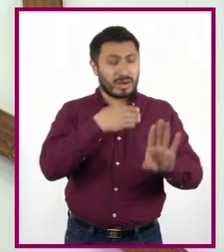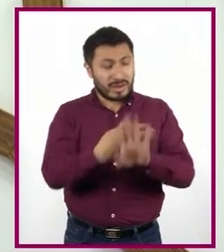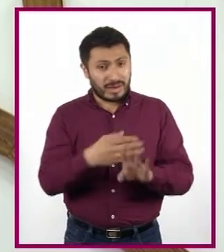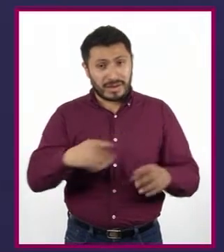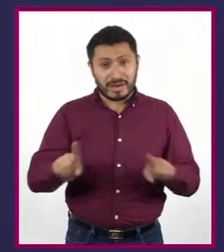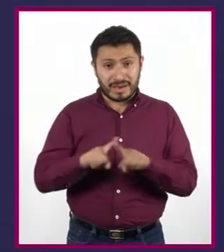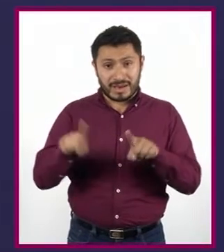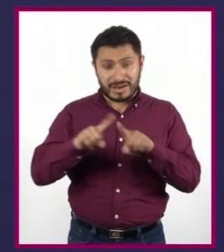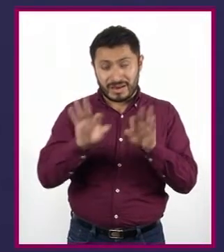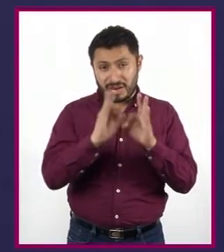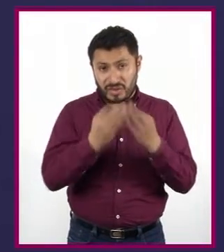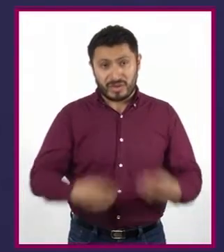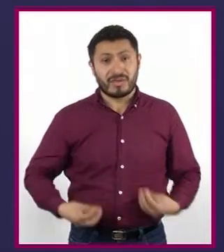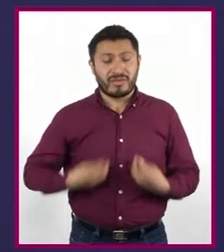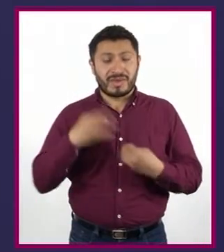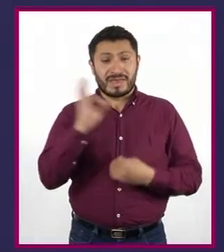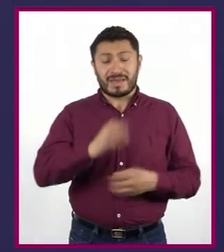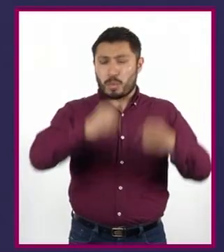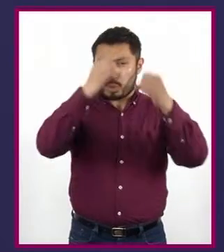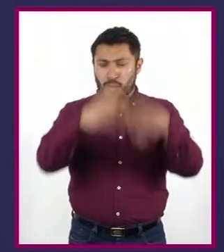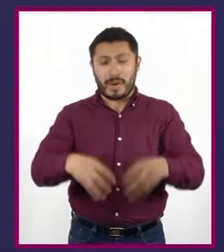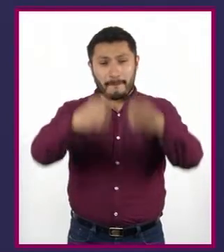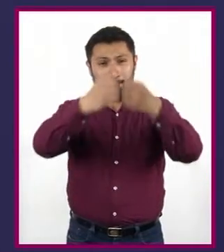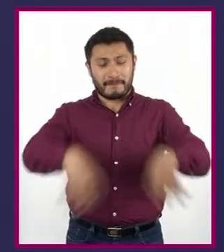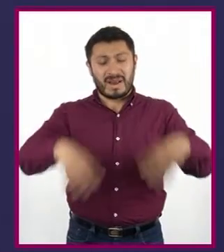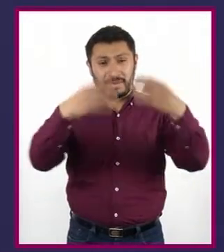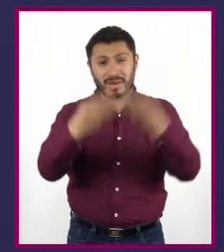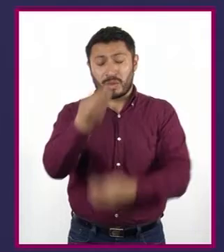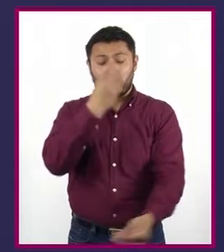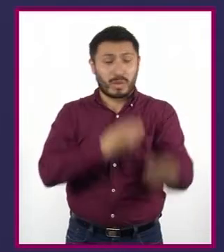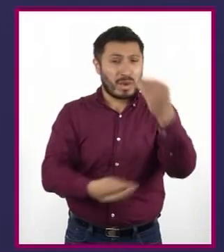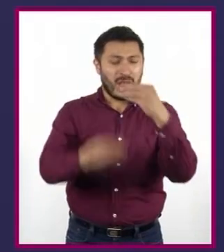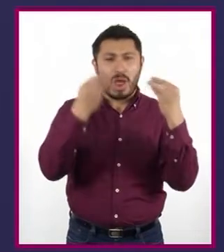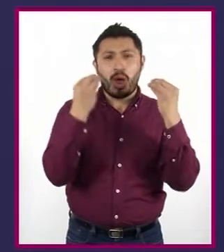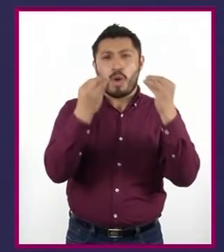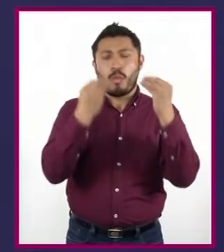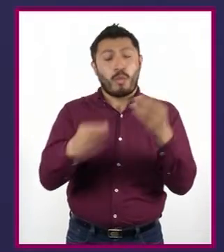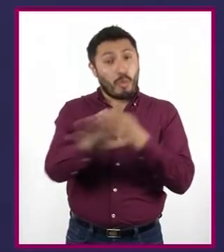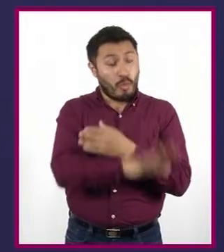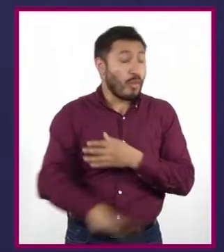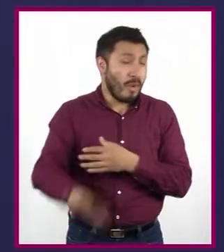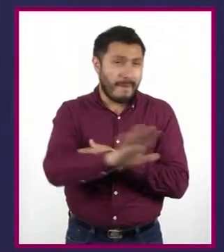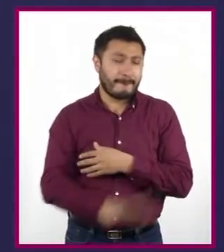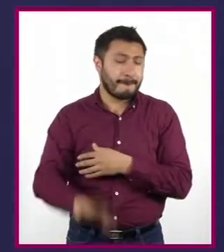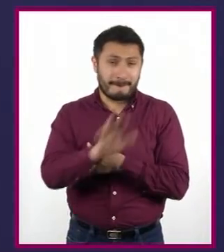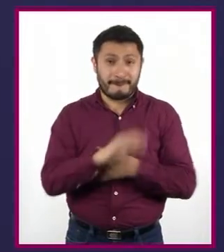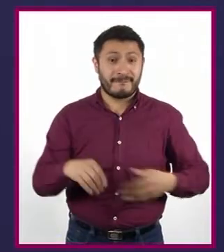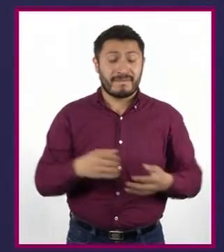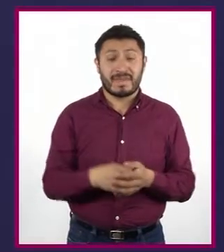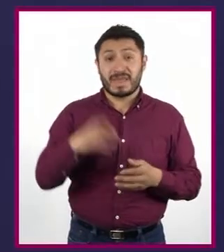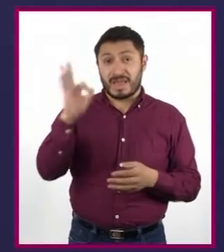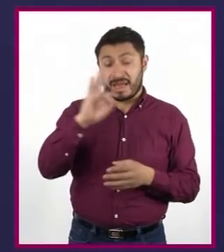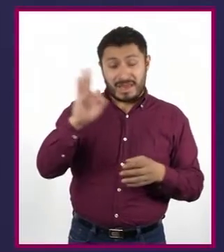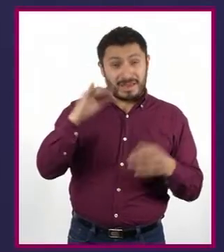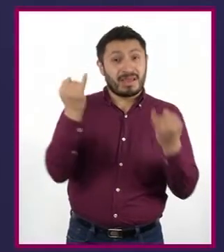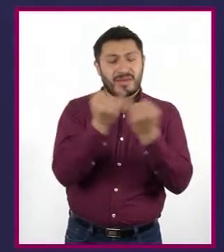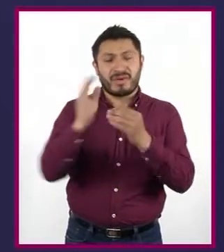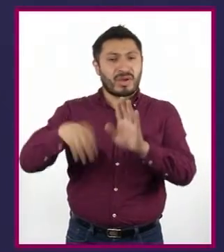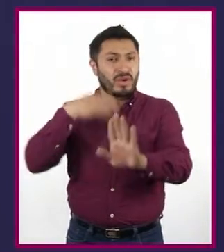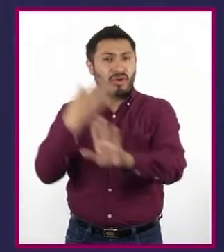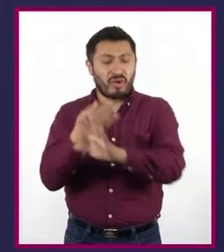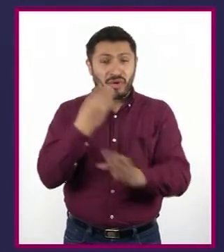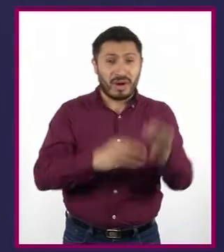biodiversidad, seguramente se perderían ingredientes gastronómicos básicos y se afectaría el tipo